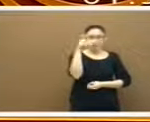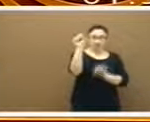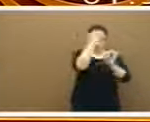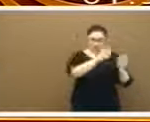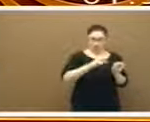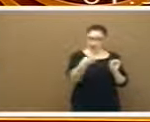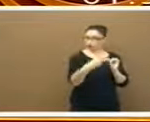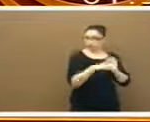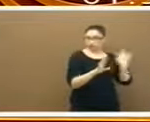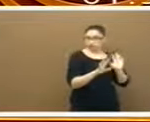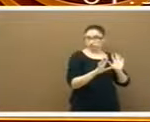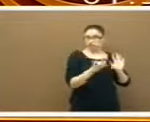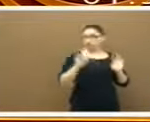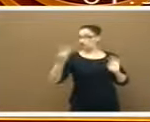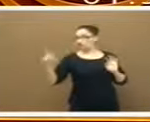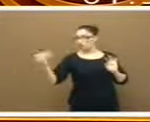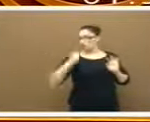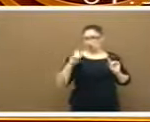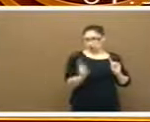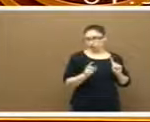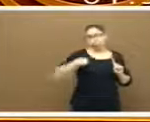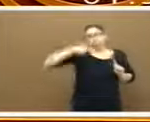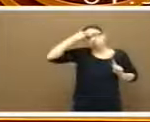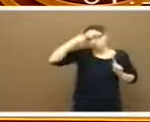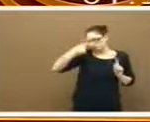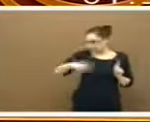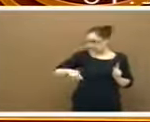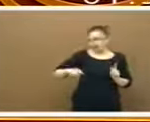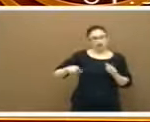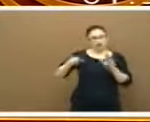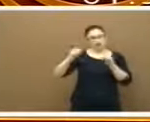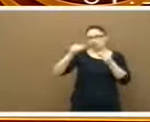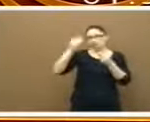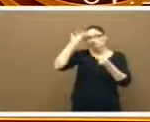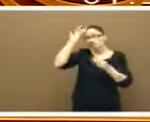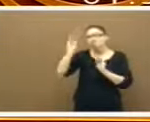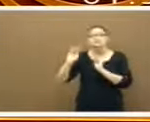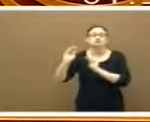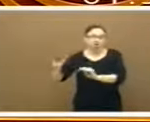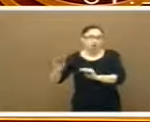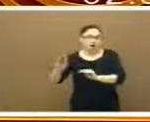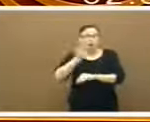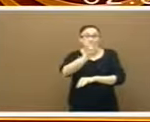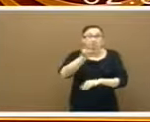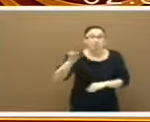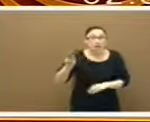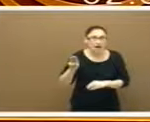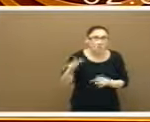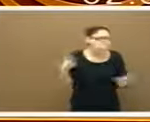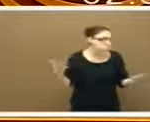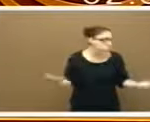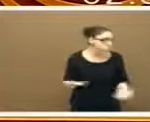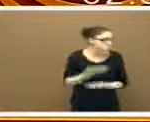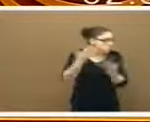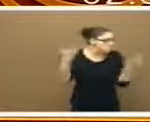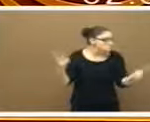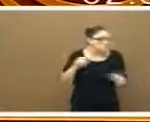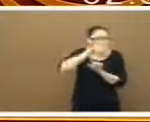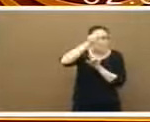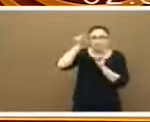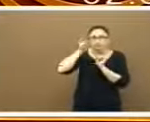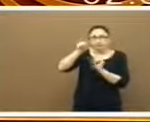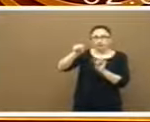Cámara. Izquierda Unida, yo ya lo sabía porque es su filosofía, y el Partido Popular, pues no sé qué pacto habrá por ahí que